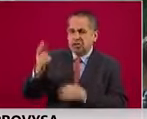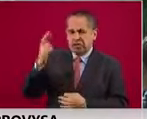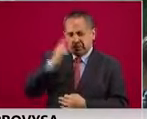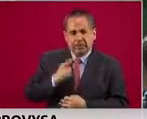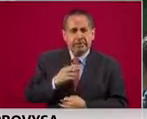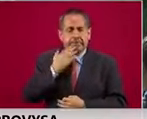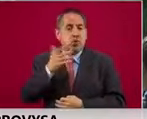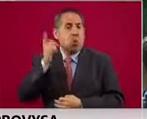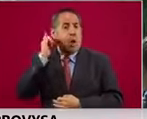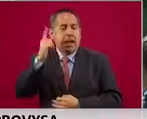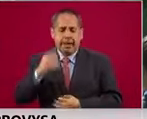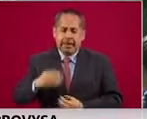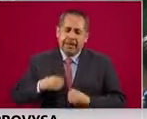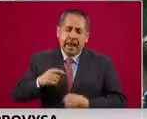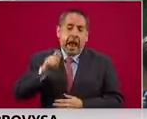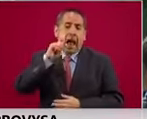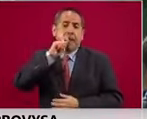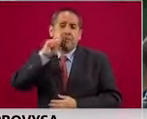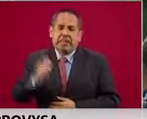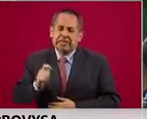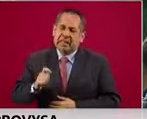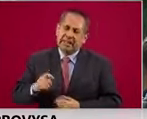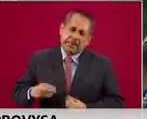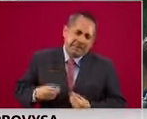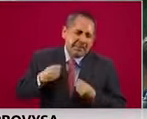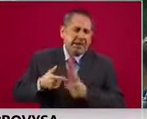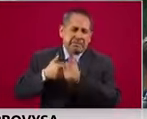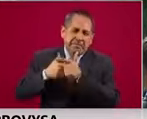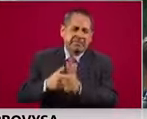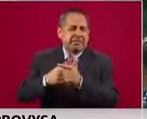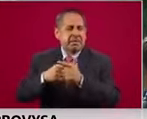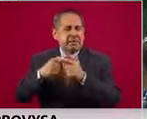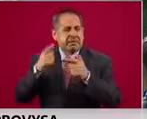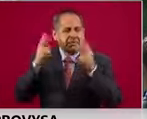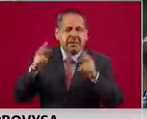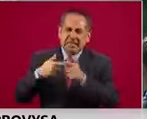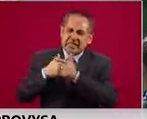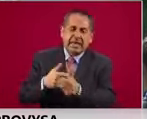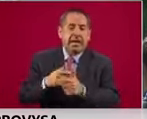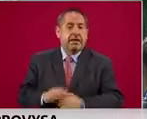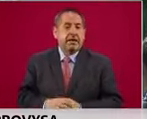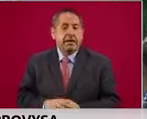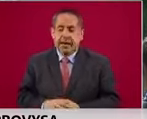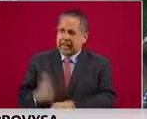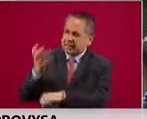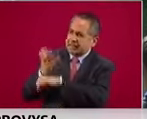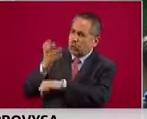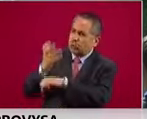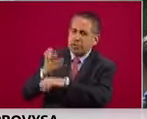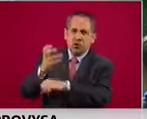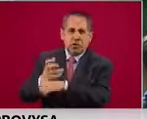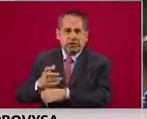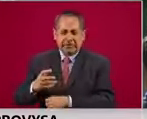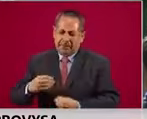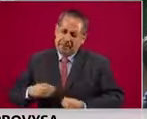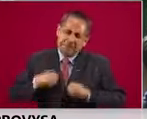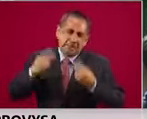viva la amistad de nuestras dos naciones, que viva Estados Unidos de